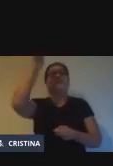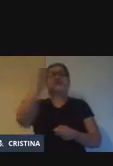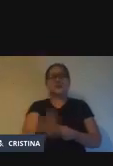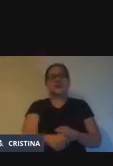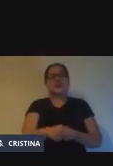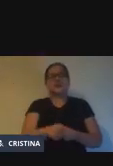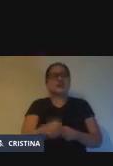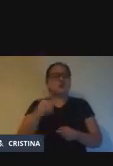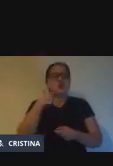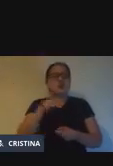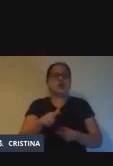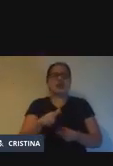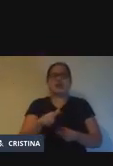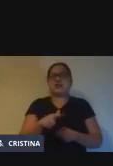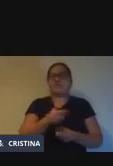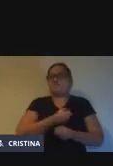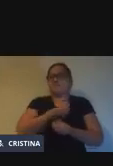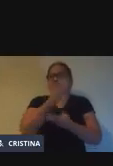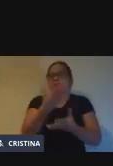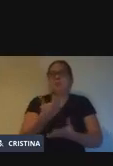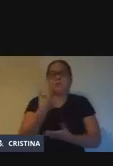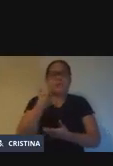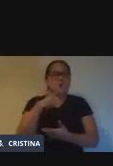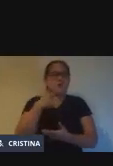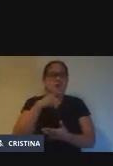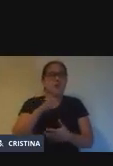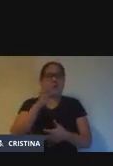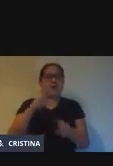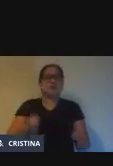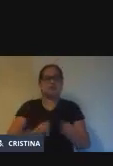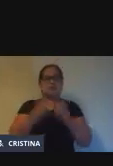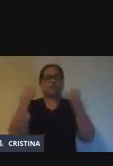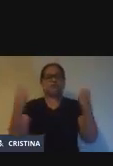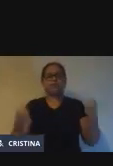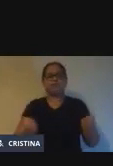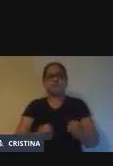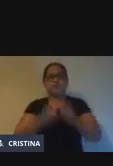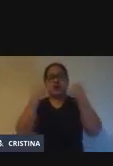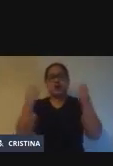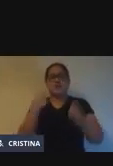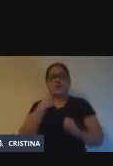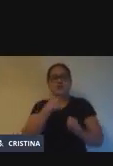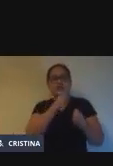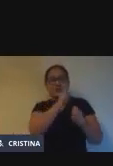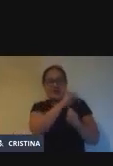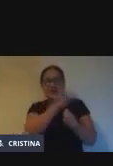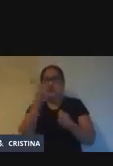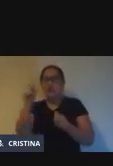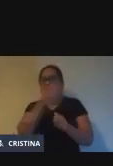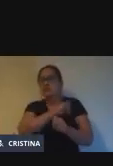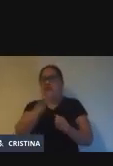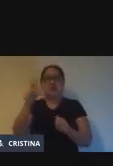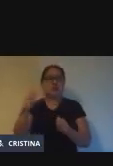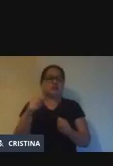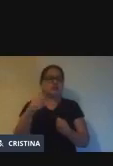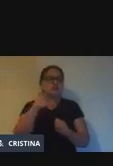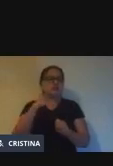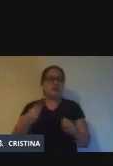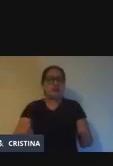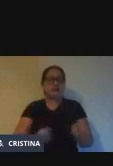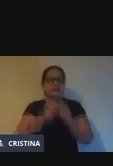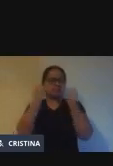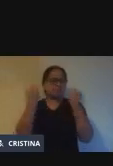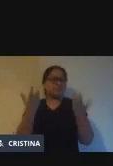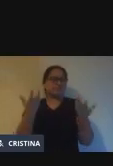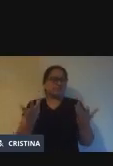con nuestro consciente para manifestar ese sentimiento que luego se genera una emoción intensa dentro de nosotros.